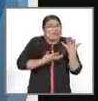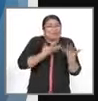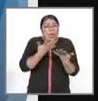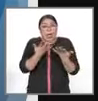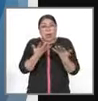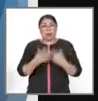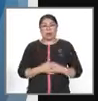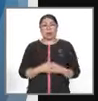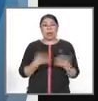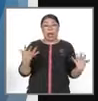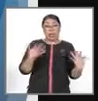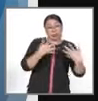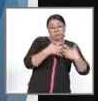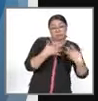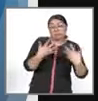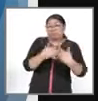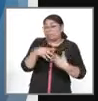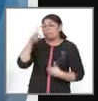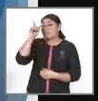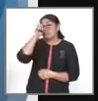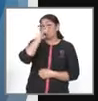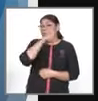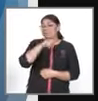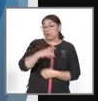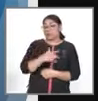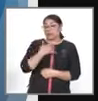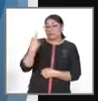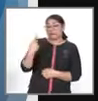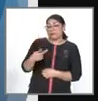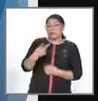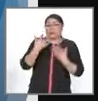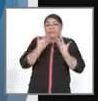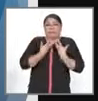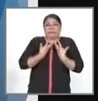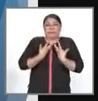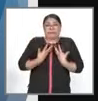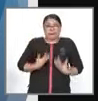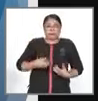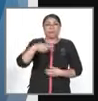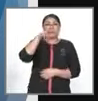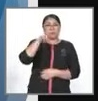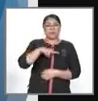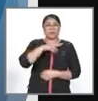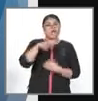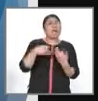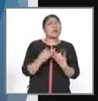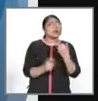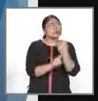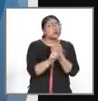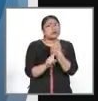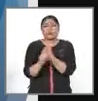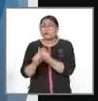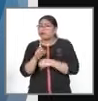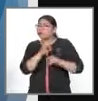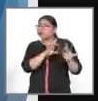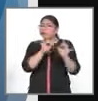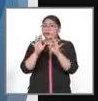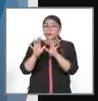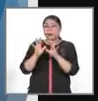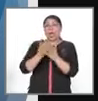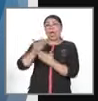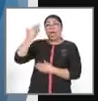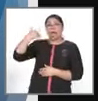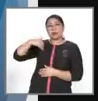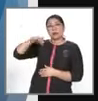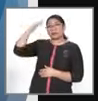estos problemas los llevan a tener depresión e ideas suicidas todas estas complicaciones que antes conocíamos nosotros en los adultos hoy